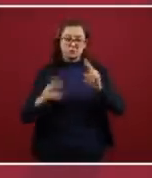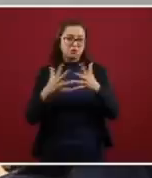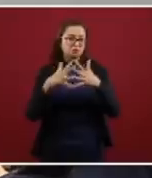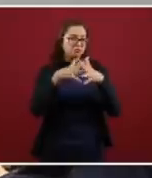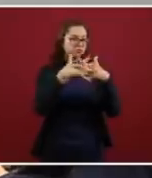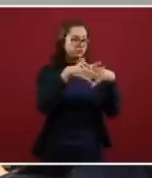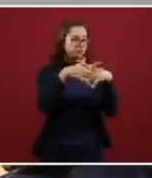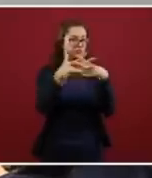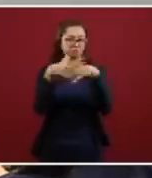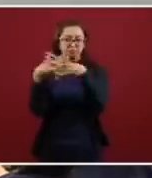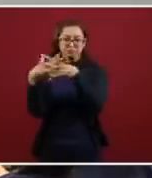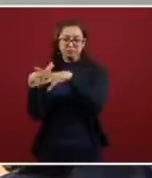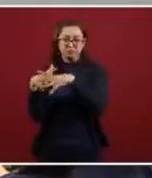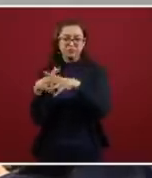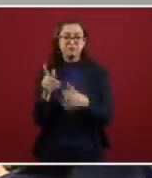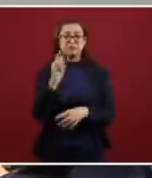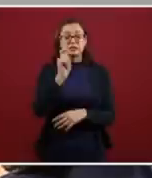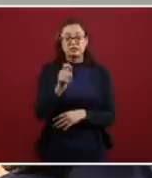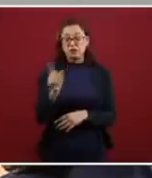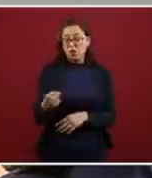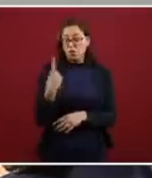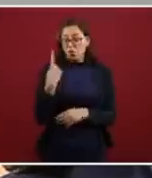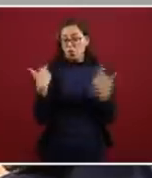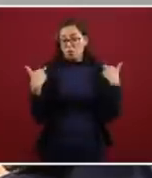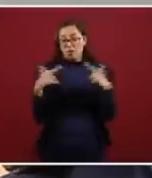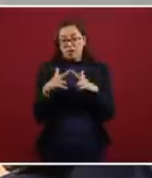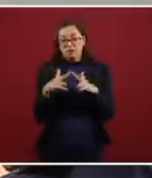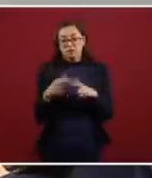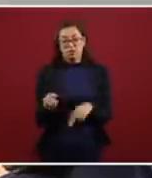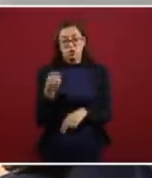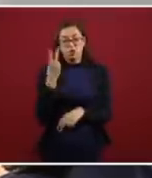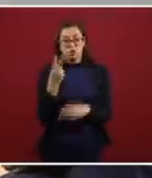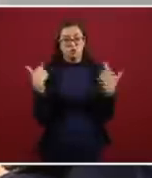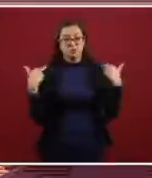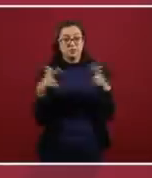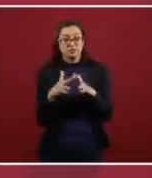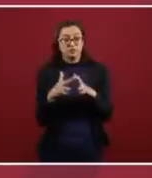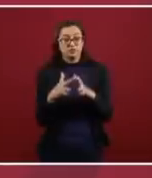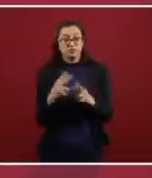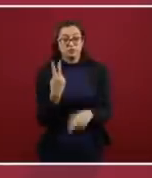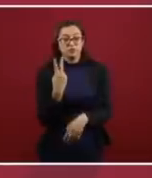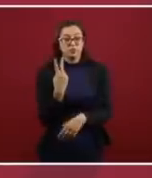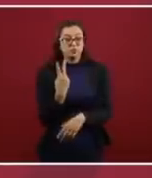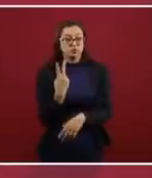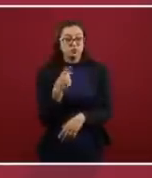de un maestro o dos maestros que atienden hasta 50 alumnos